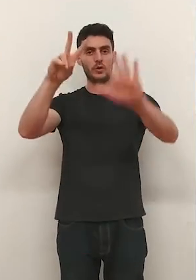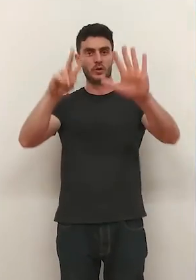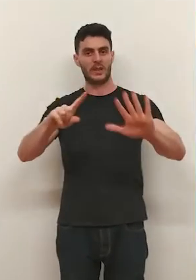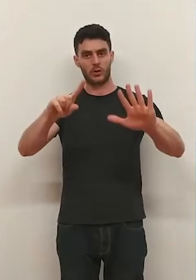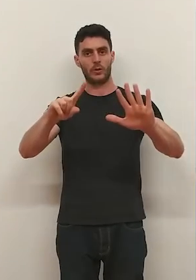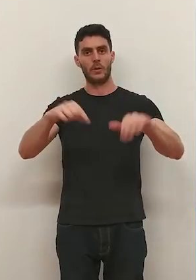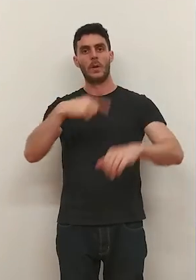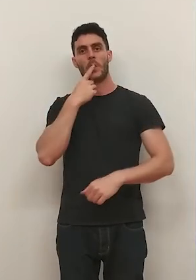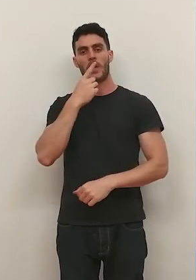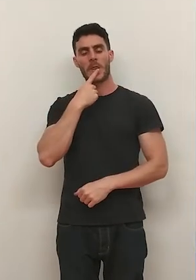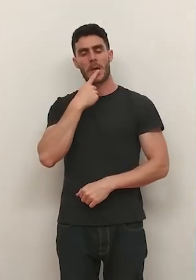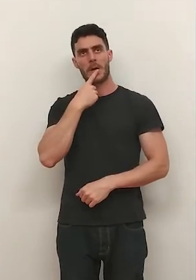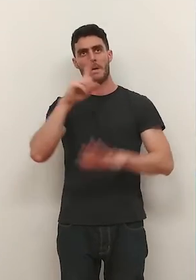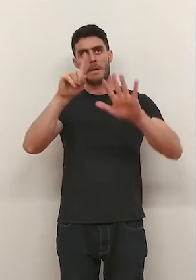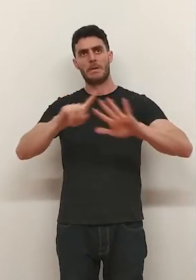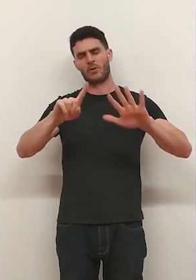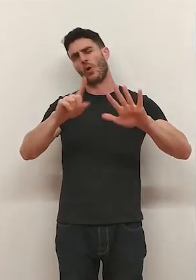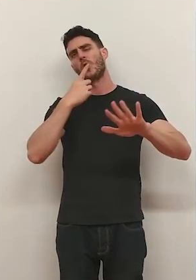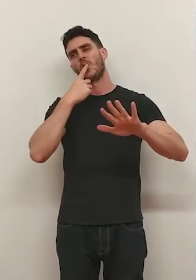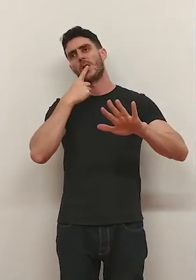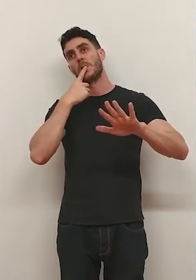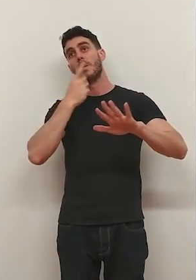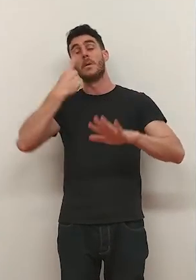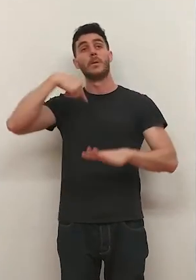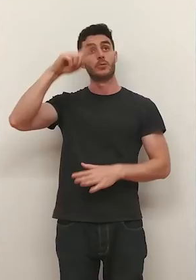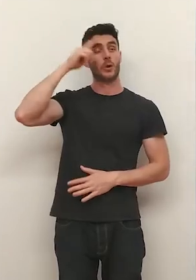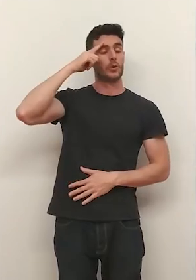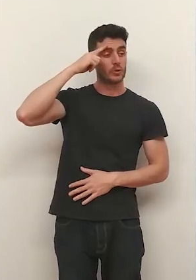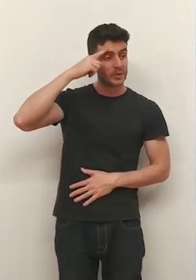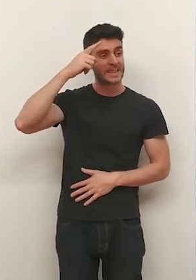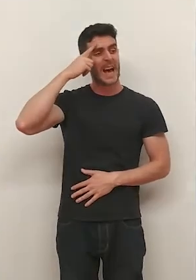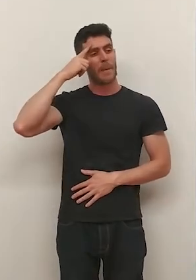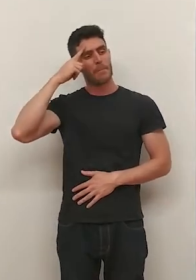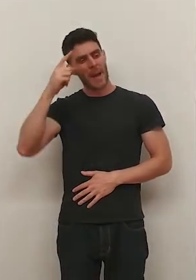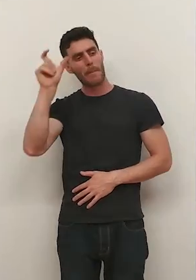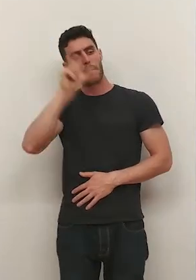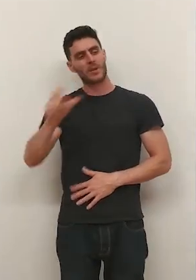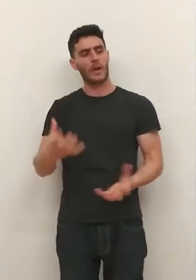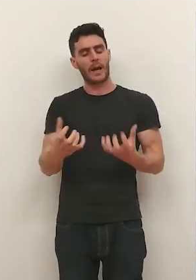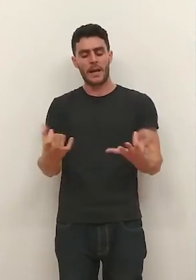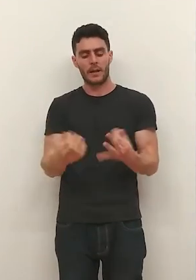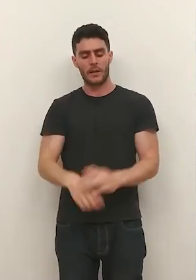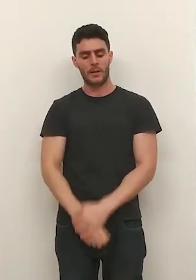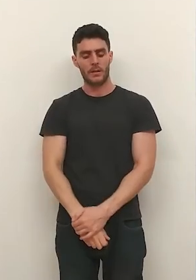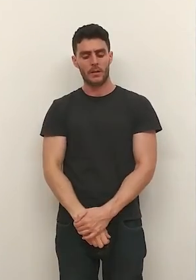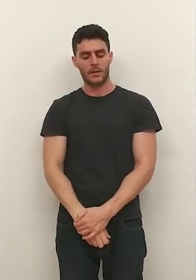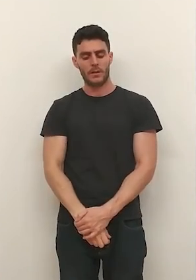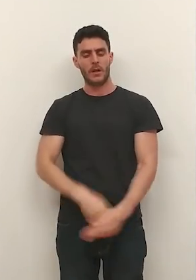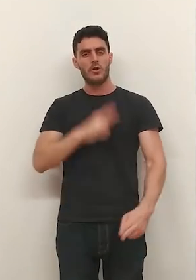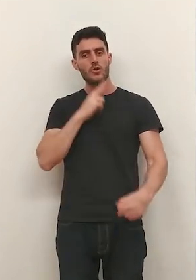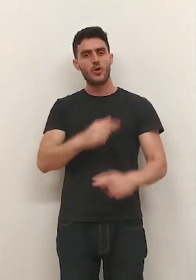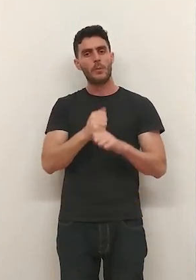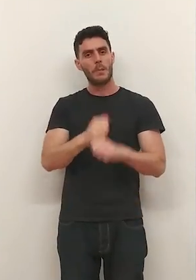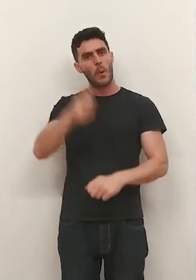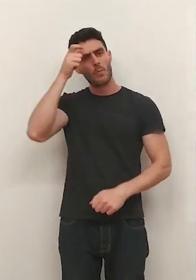VI le dice, hay que saber lo que la gente gana, cómo se llaman